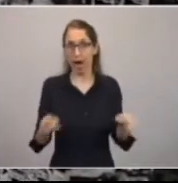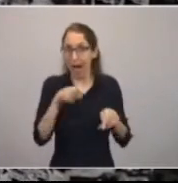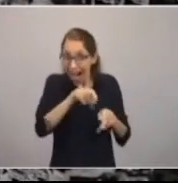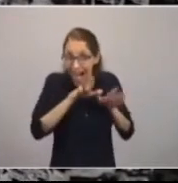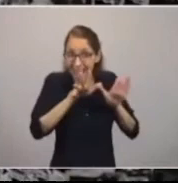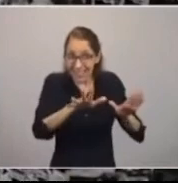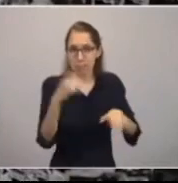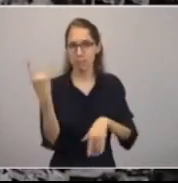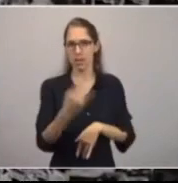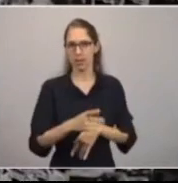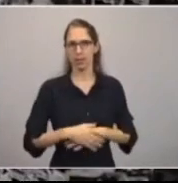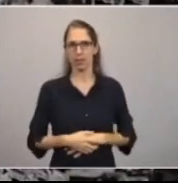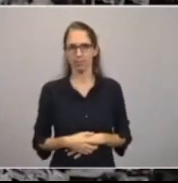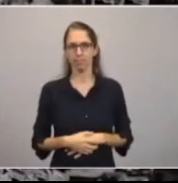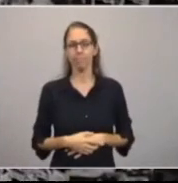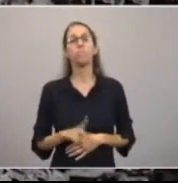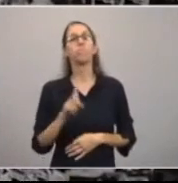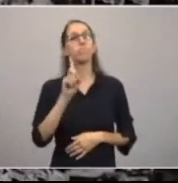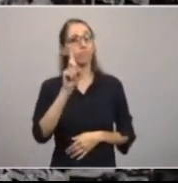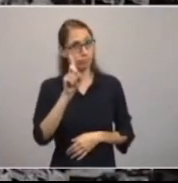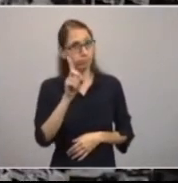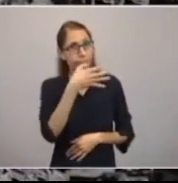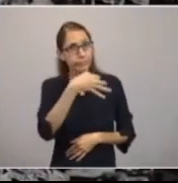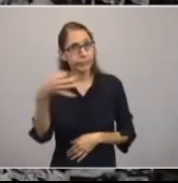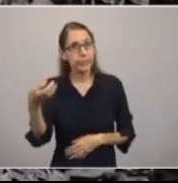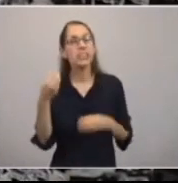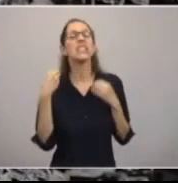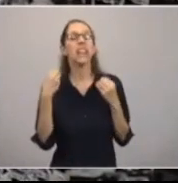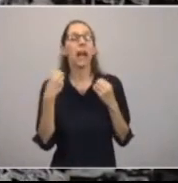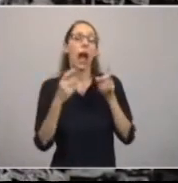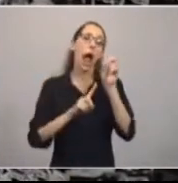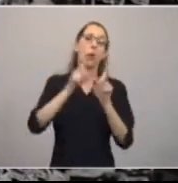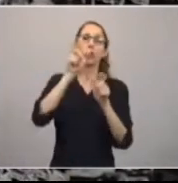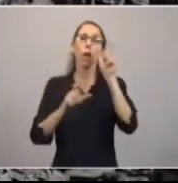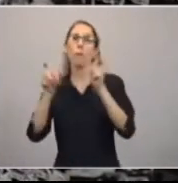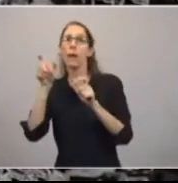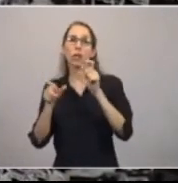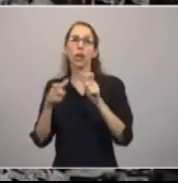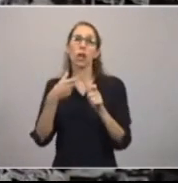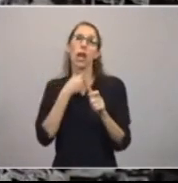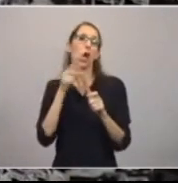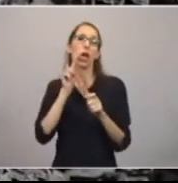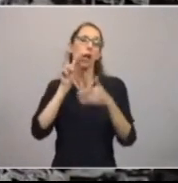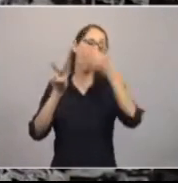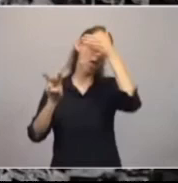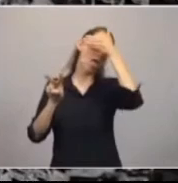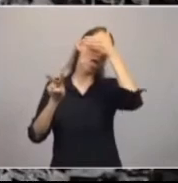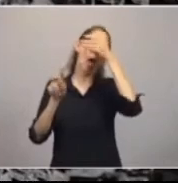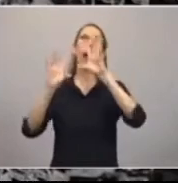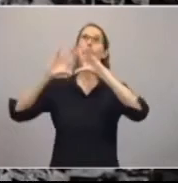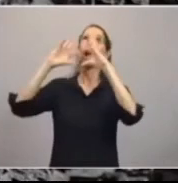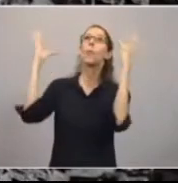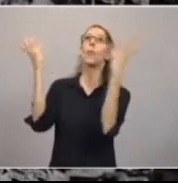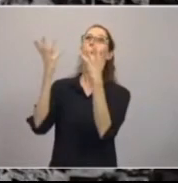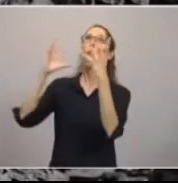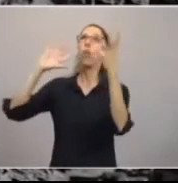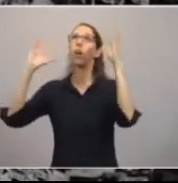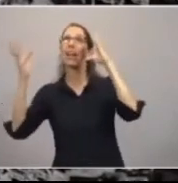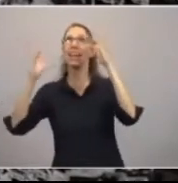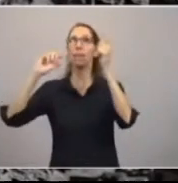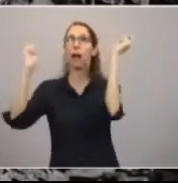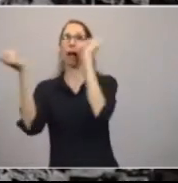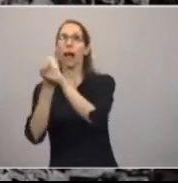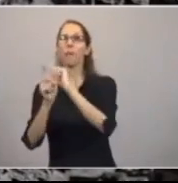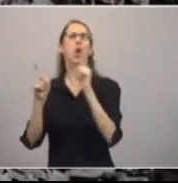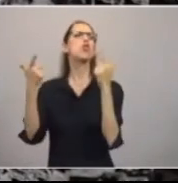cierto que para el que no lo quiere ver, no ve el cambio climático y no ve tampoco los conflictos geopolíticos a